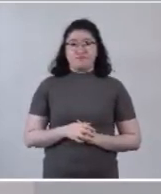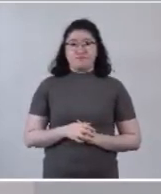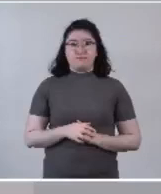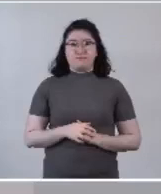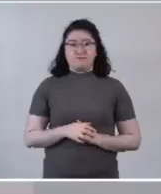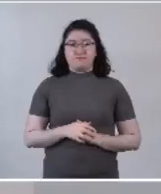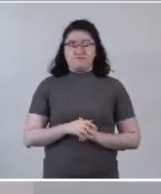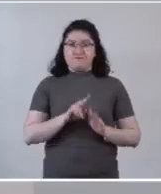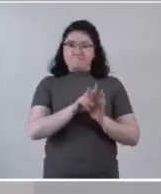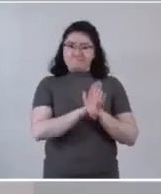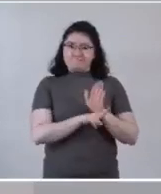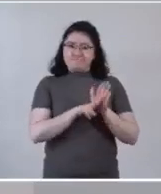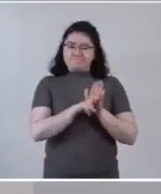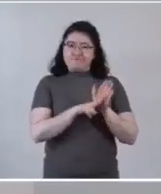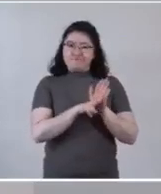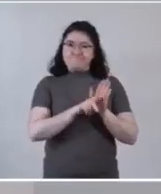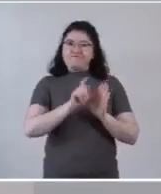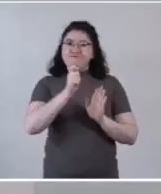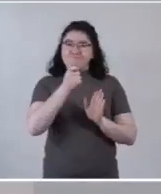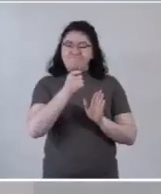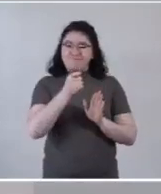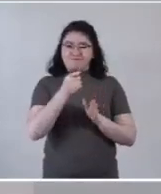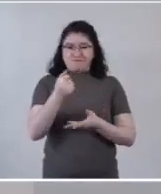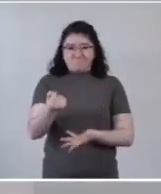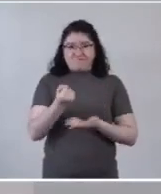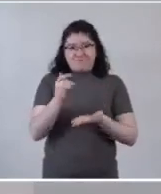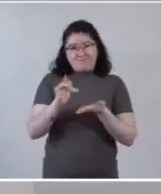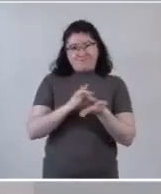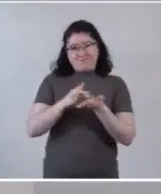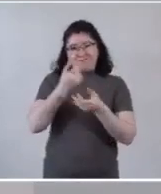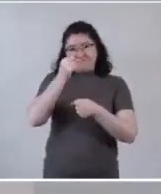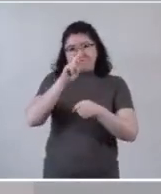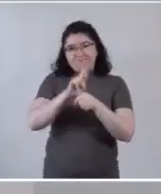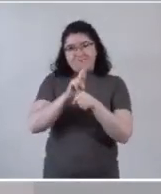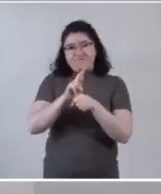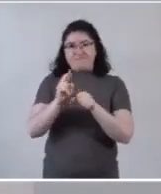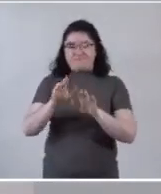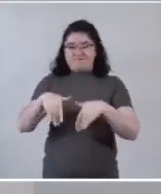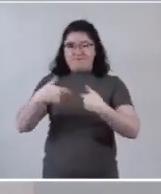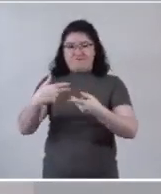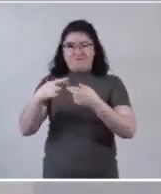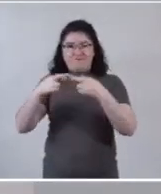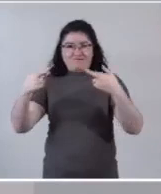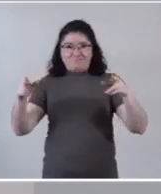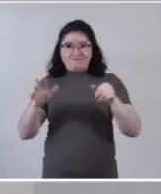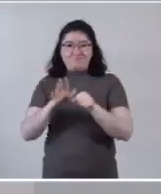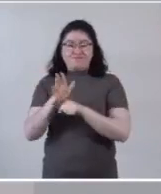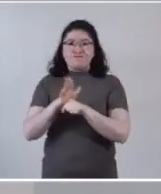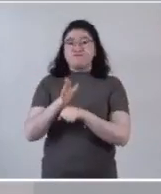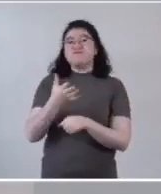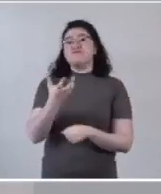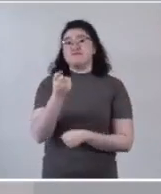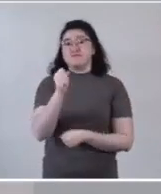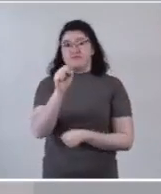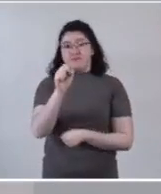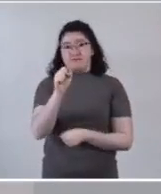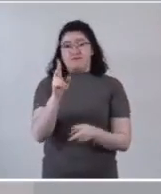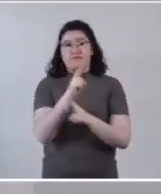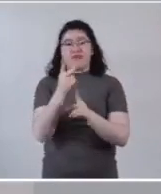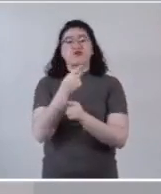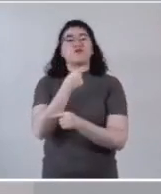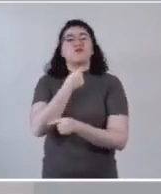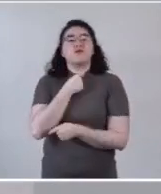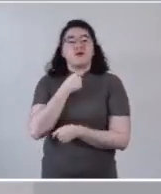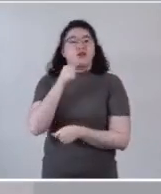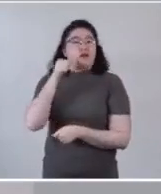Tenemos un video de un apoyo que recibimos de la Secretaría de Relaciones Exteriores de 60 ventiladores que llegaron a la ciudad el día de